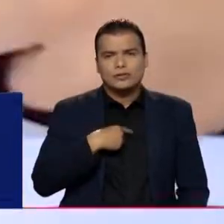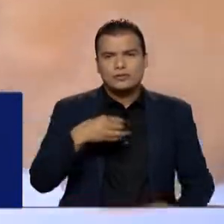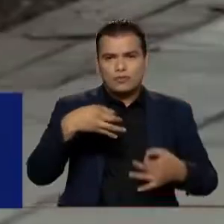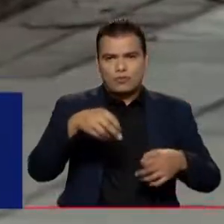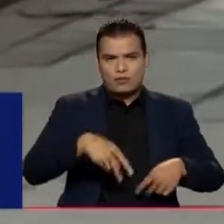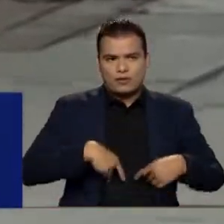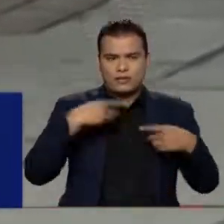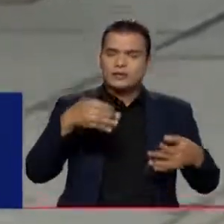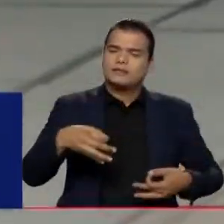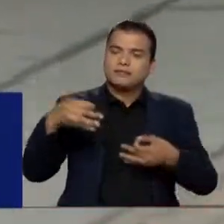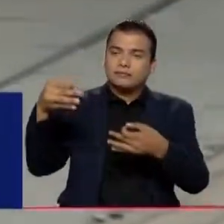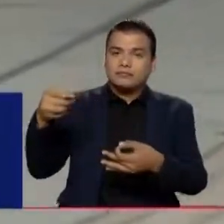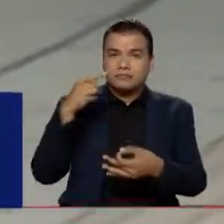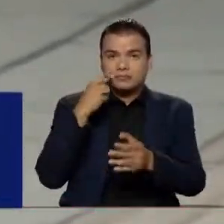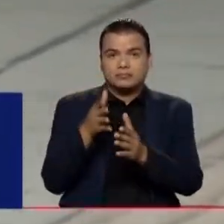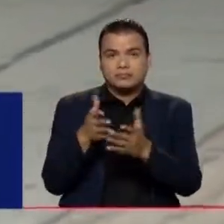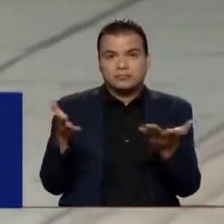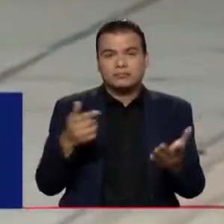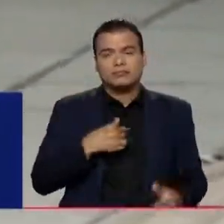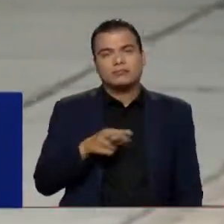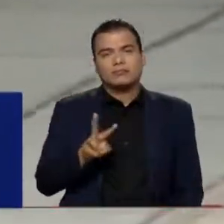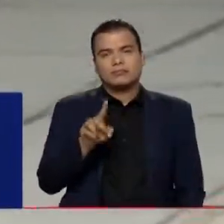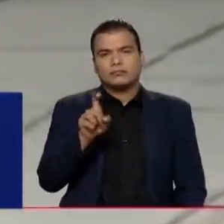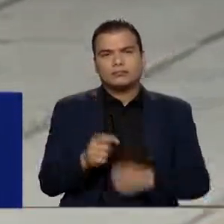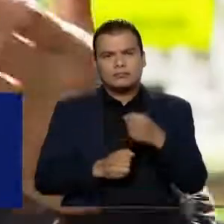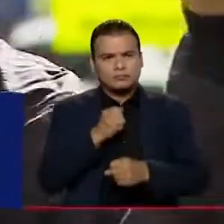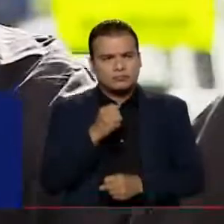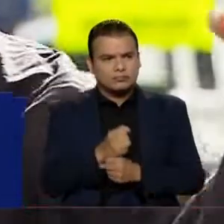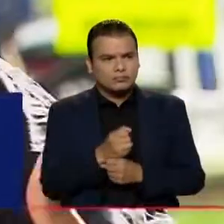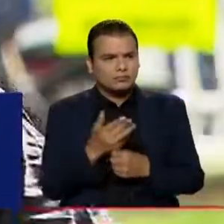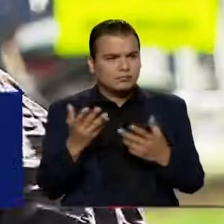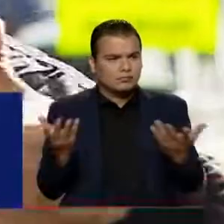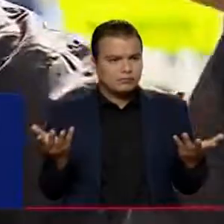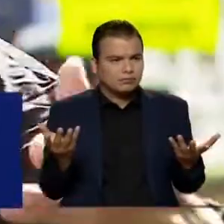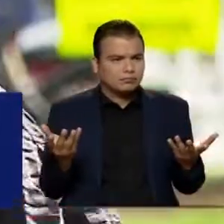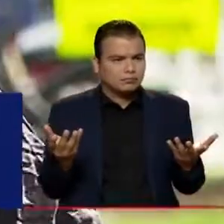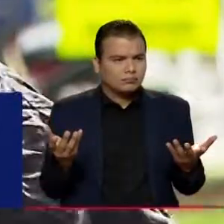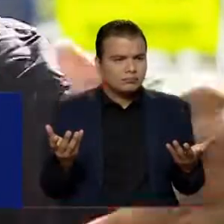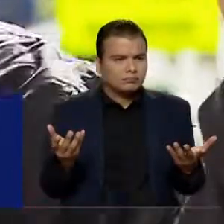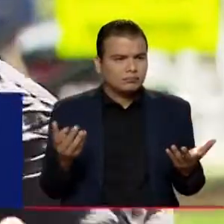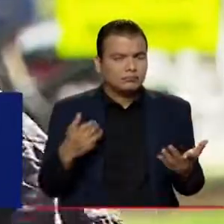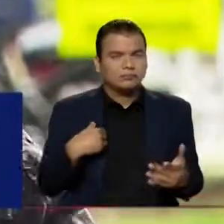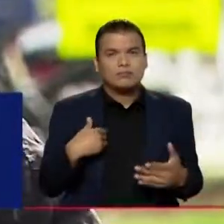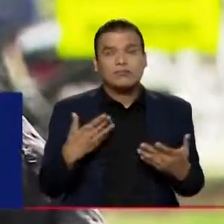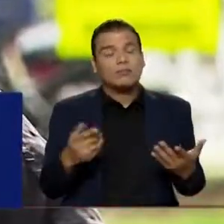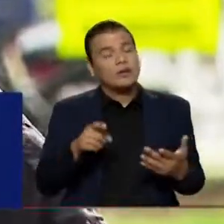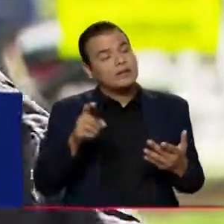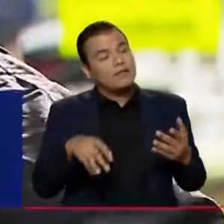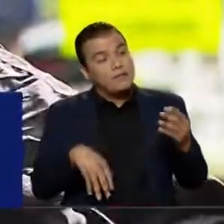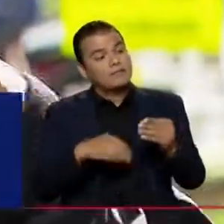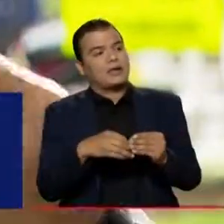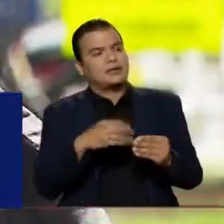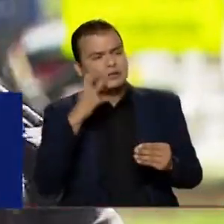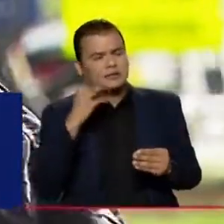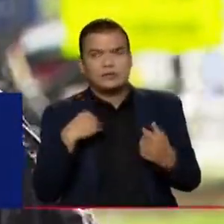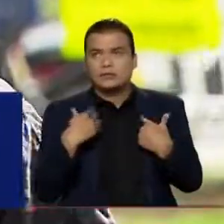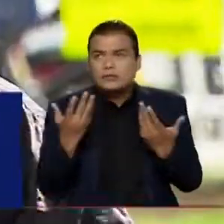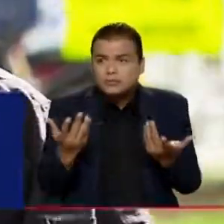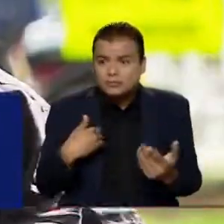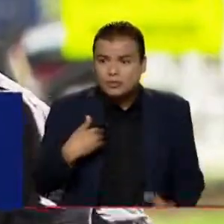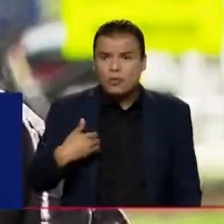la persona ve que yo tengo 26 años de vida, ¿para qué razón me va a pedir más experiencia de años de vida como yo tuviera 30 o 40 años? No